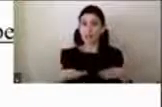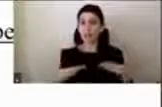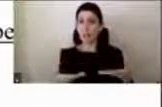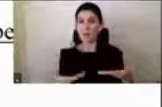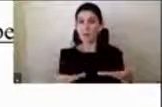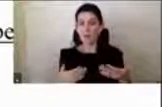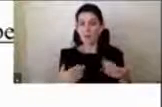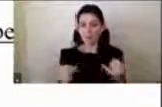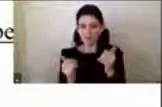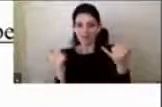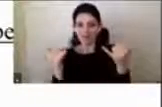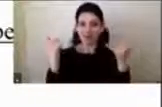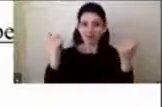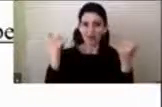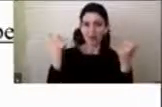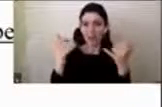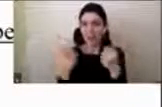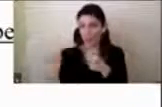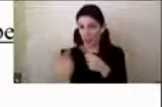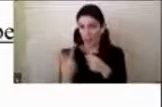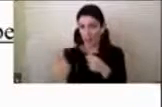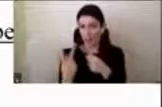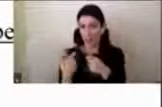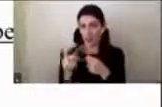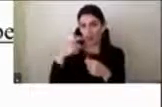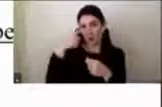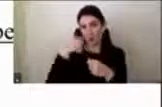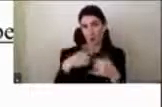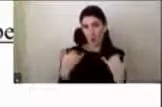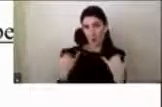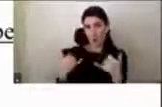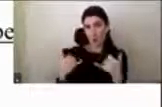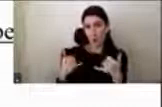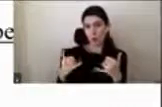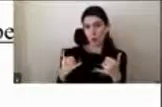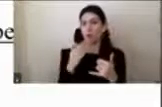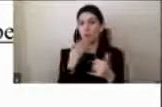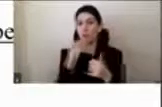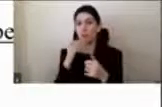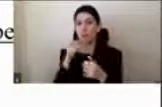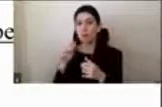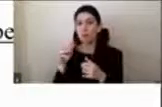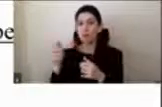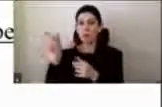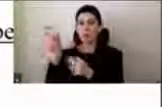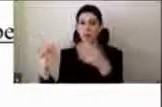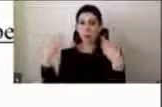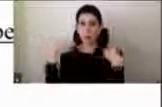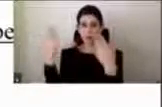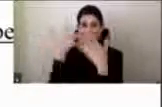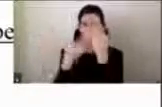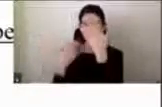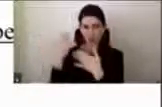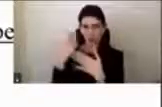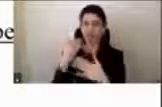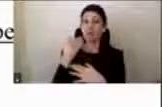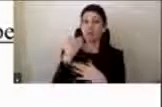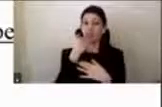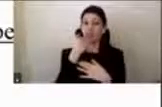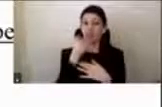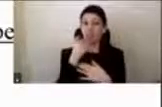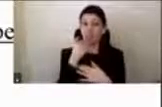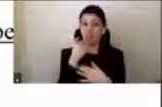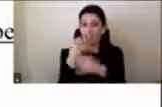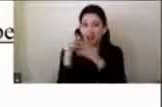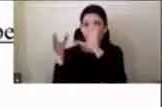ambas partes de la diada, y que también va induciendo un aumento de las conexiones entre las áreas corticales de alto y bajo orden, es